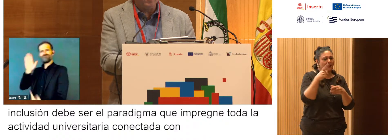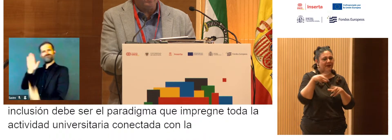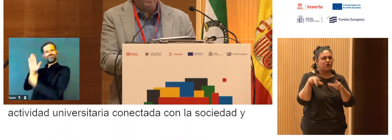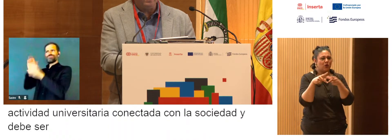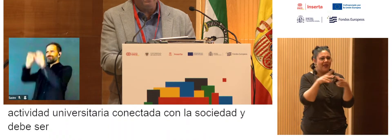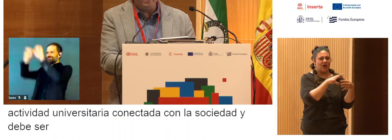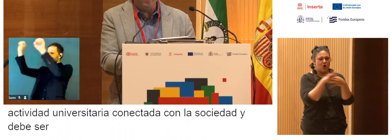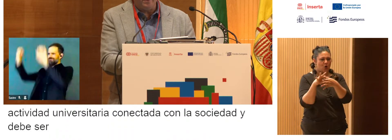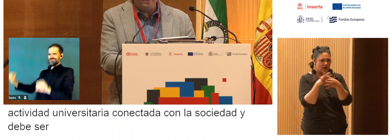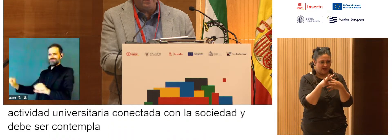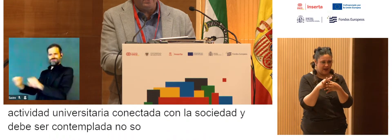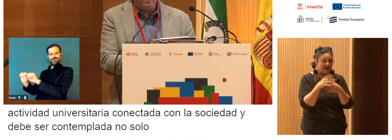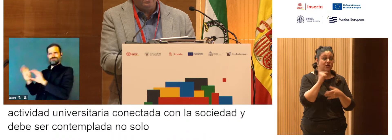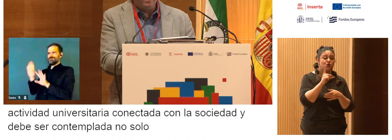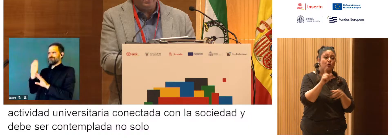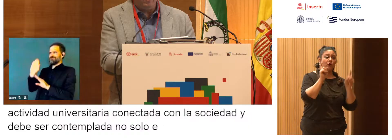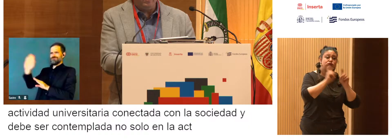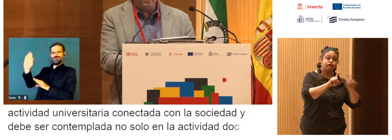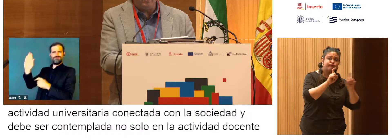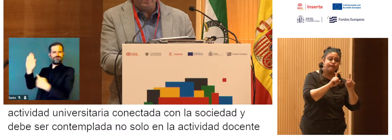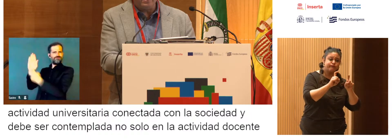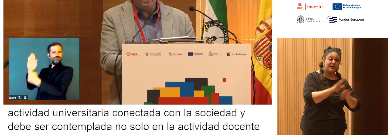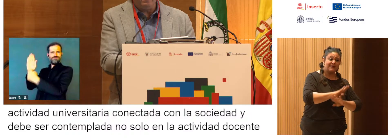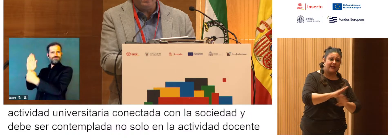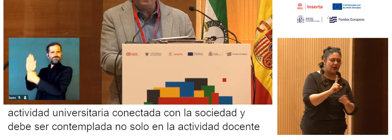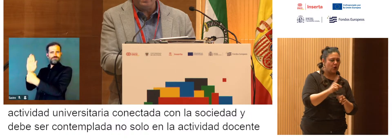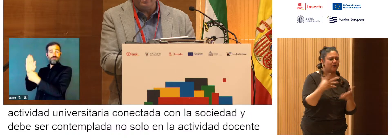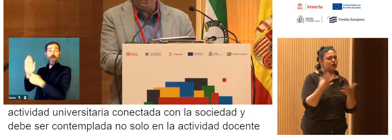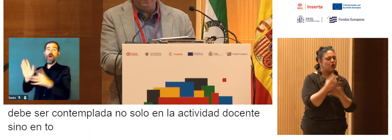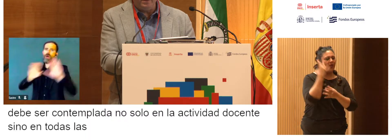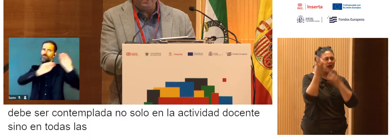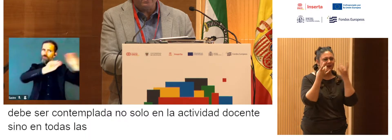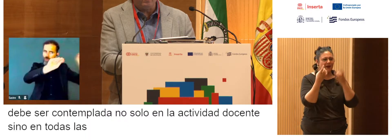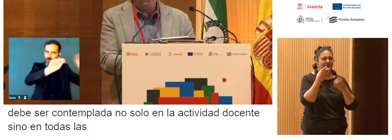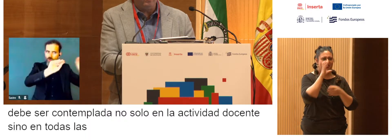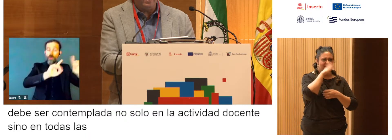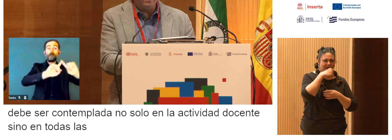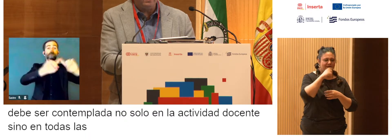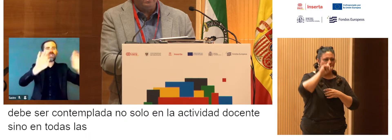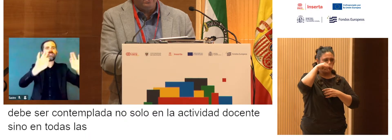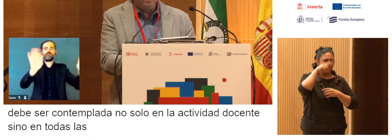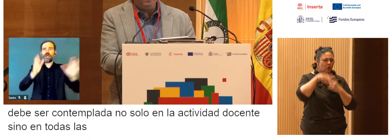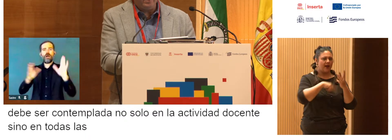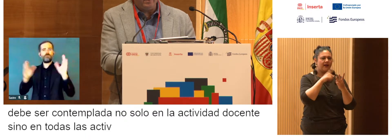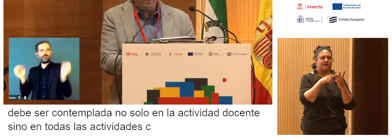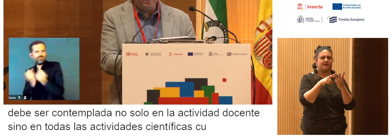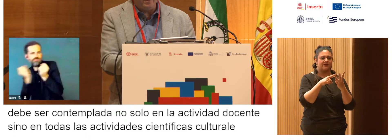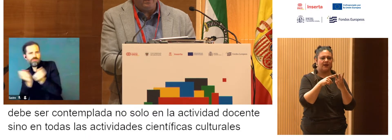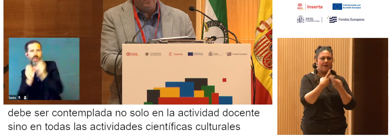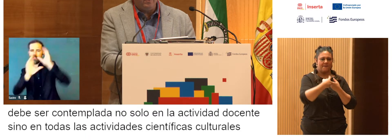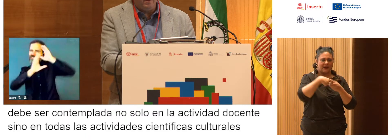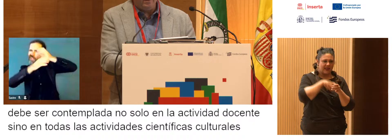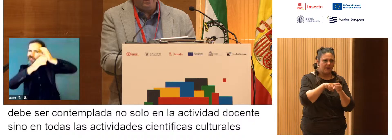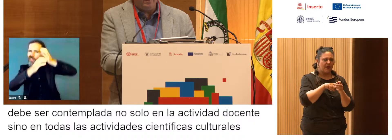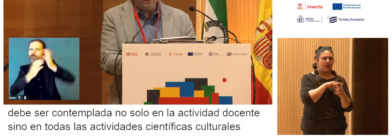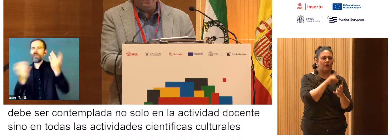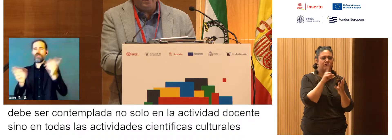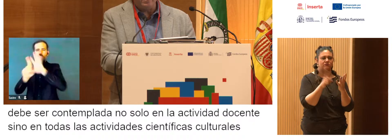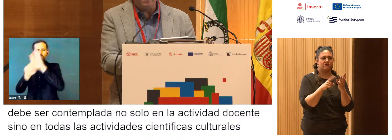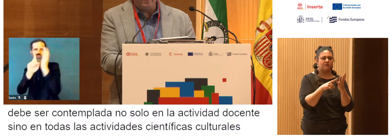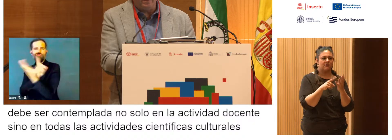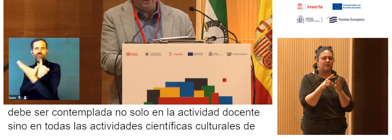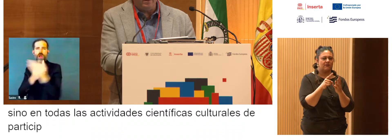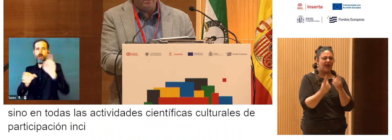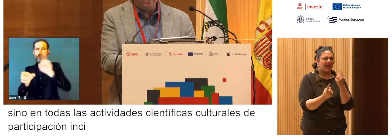contemplada no solo en la actividad docente, sino en todas las actividades científicas, culturales, de participación, incidencia